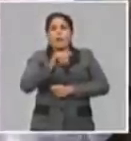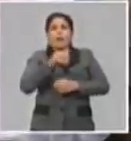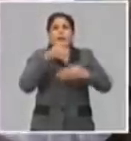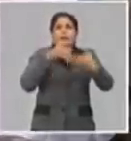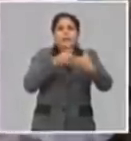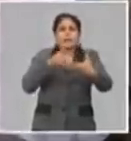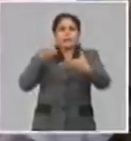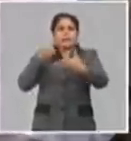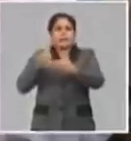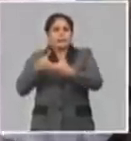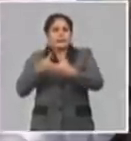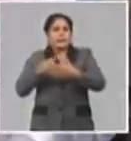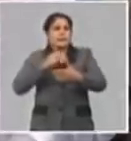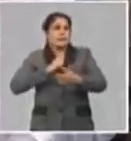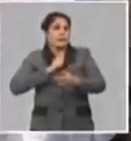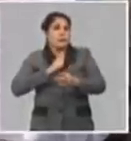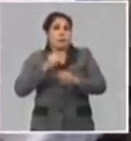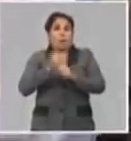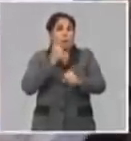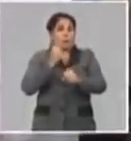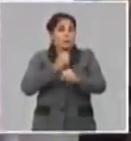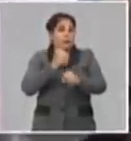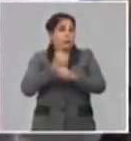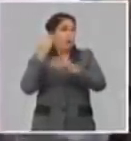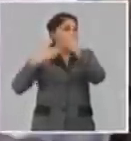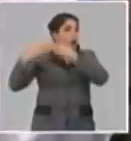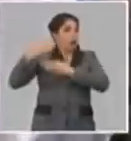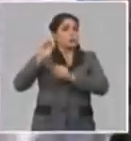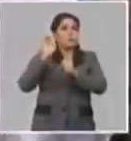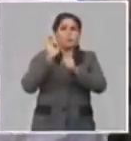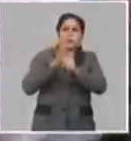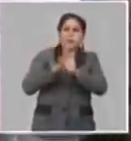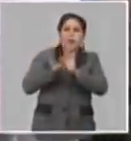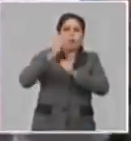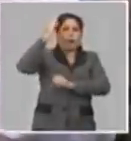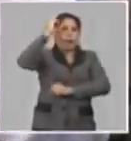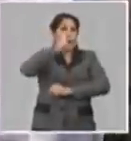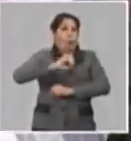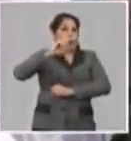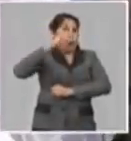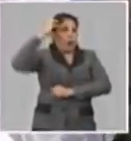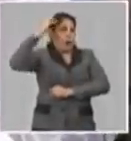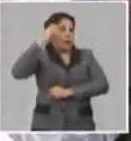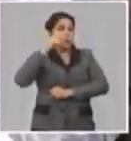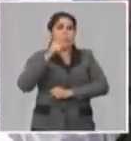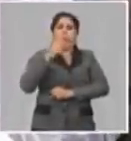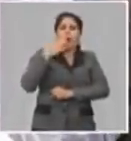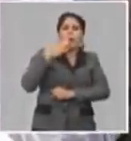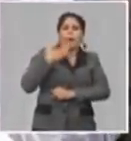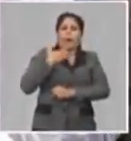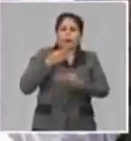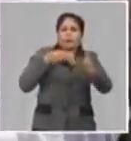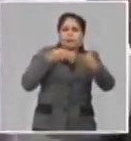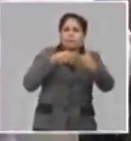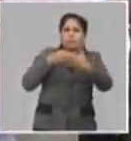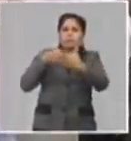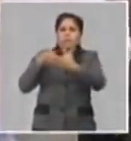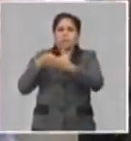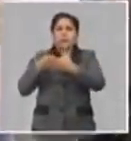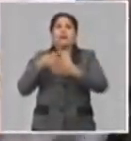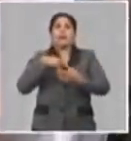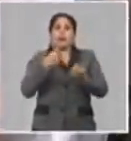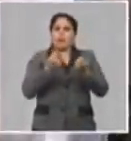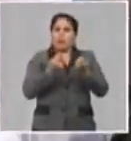Ese es un trabajo que no se hizo por gusto, empezamos a trabajar con todos los organismos levantando las trabas presentes en la economía, disponemos